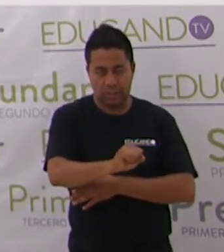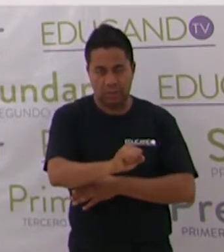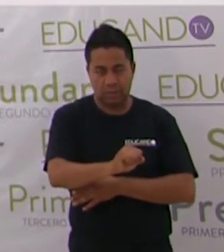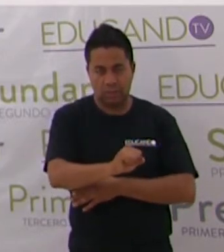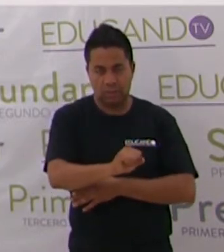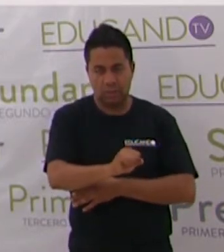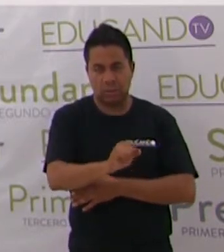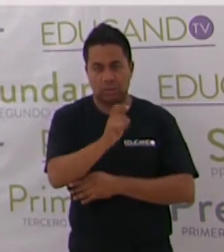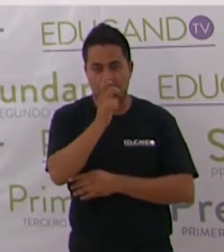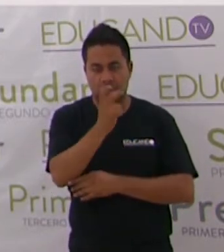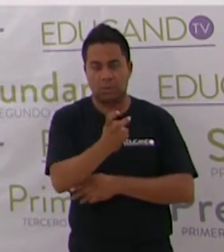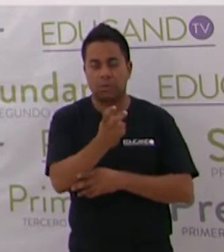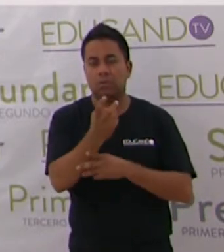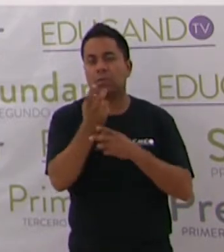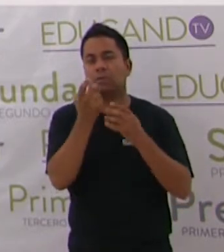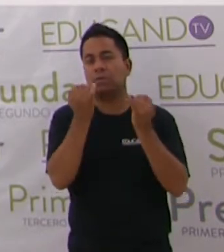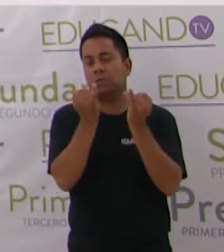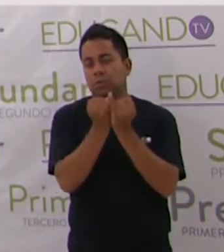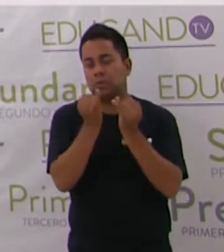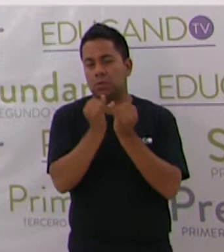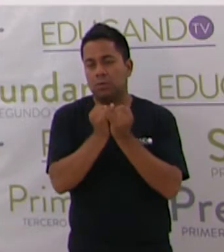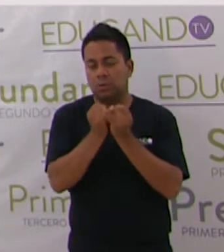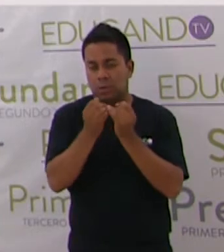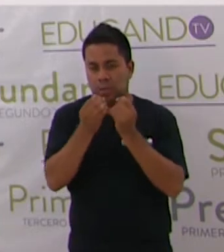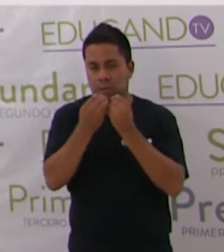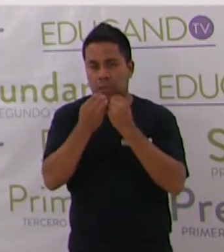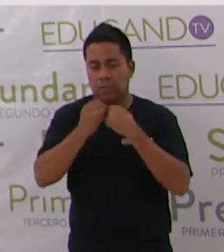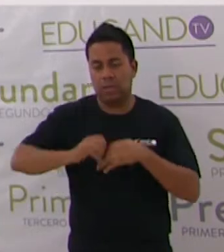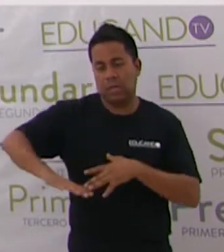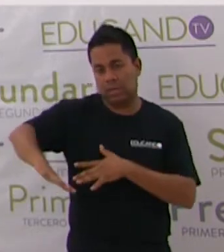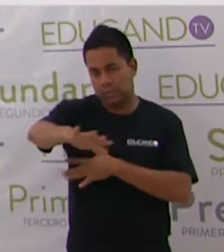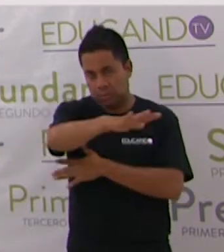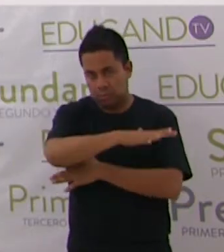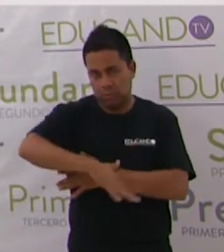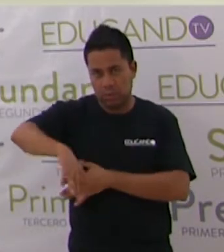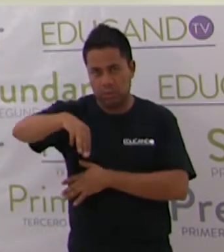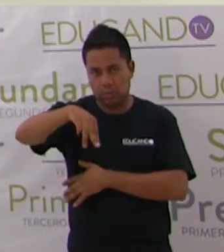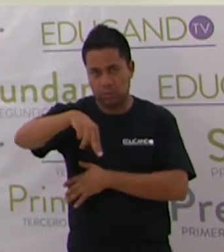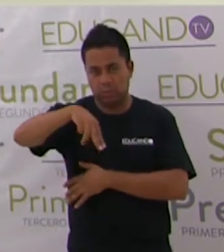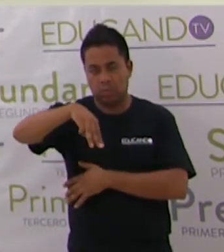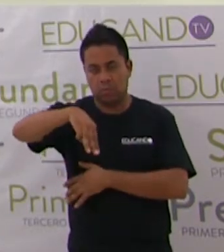esto es igual a el espacio